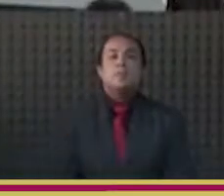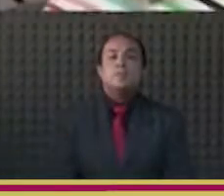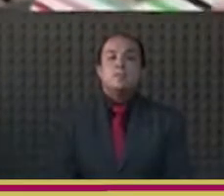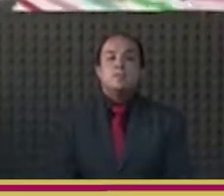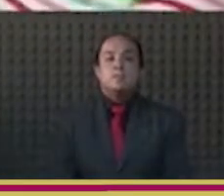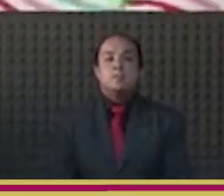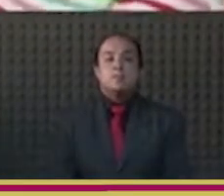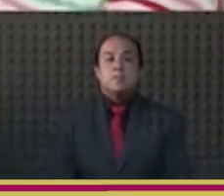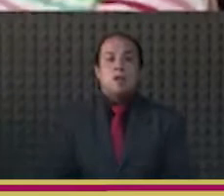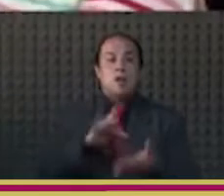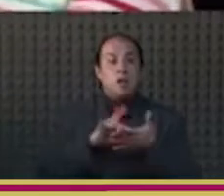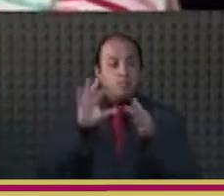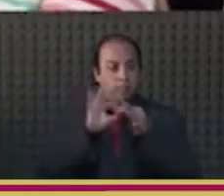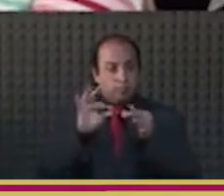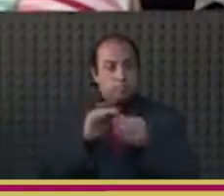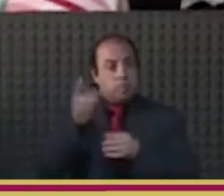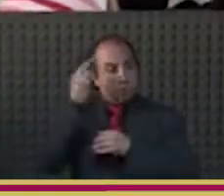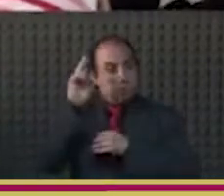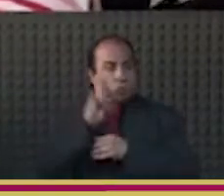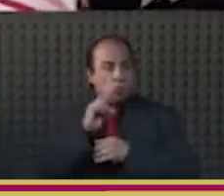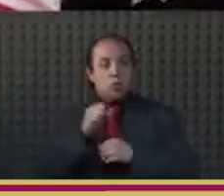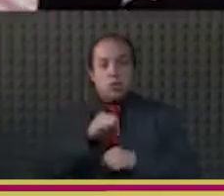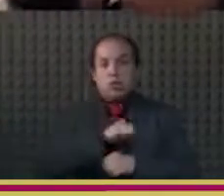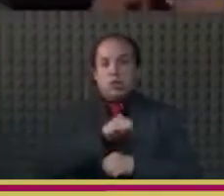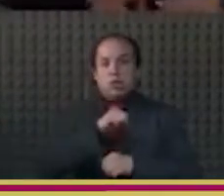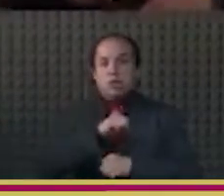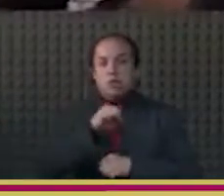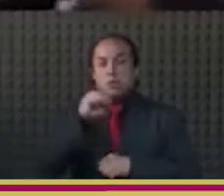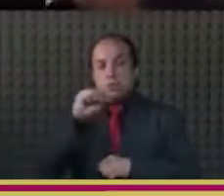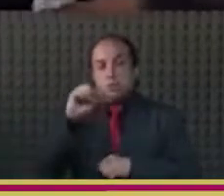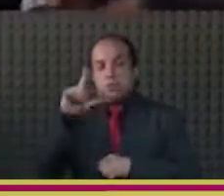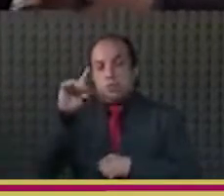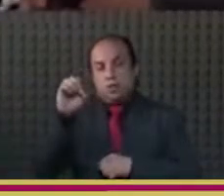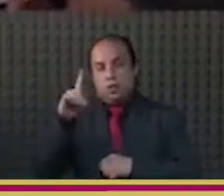Agradecemos el uso de la voz de la doctora Soledad Aragón Martínez.